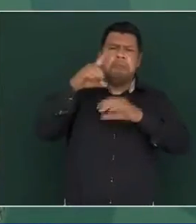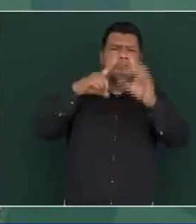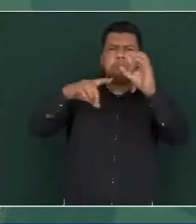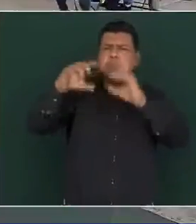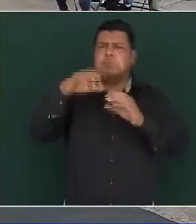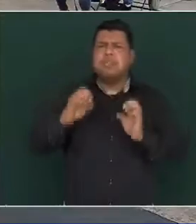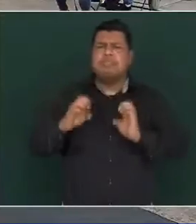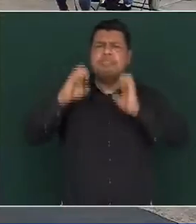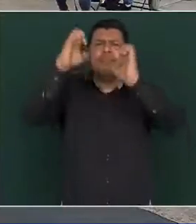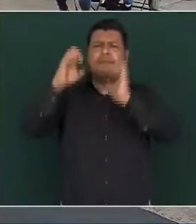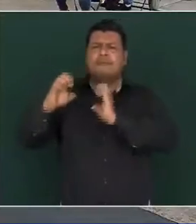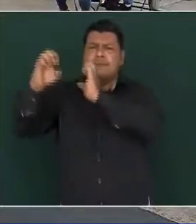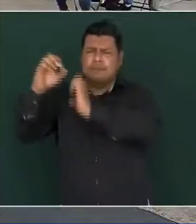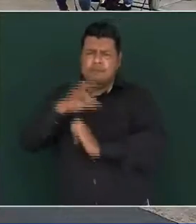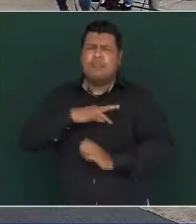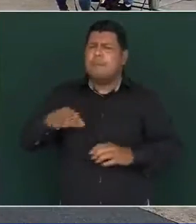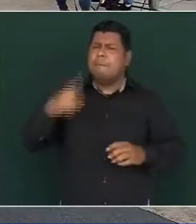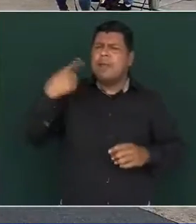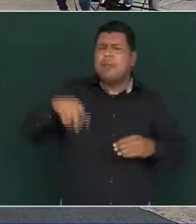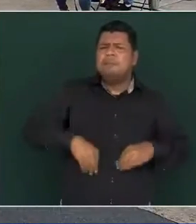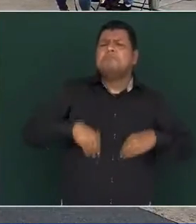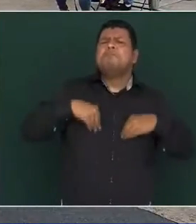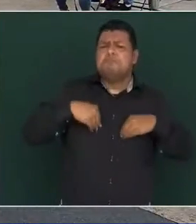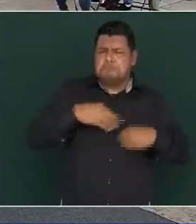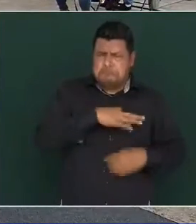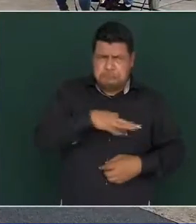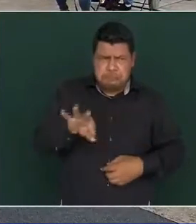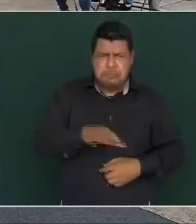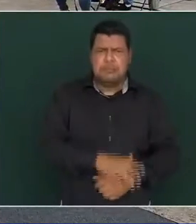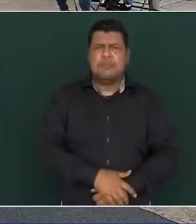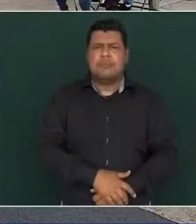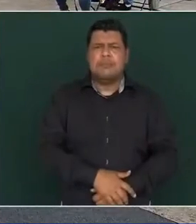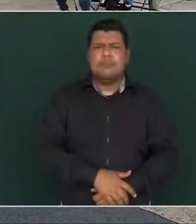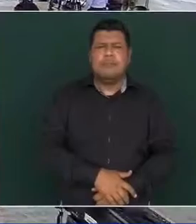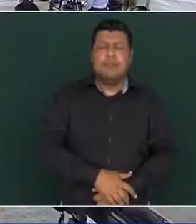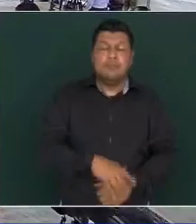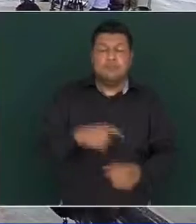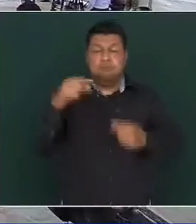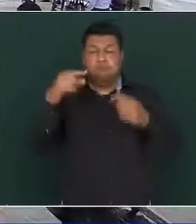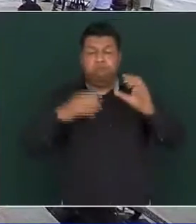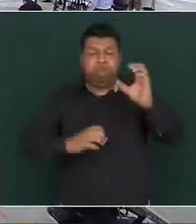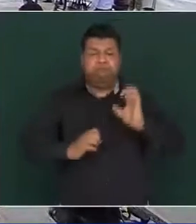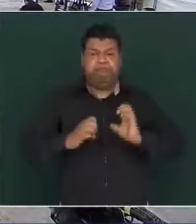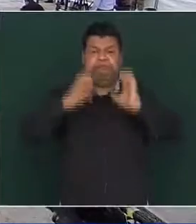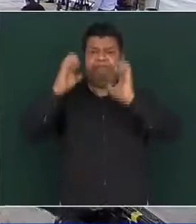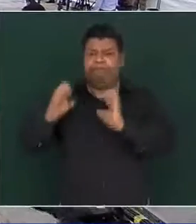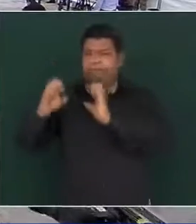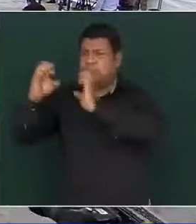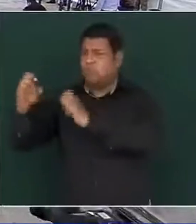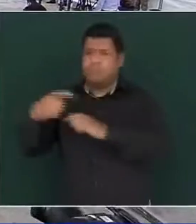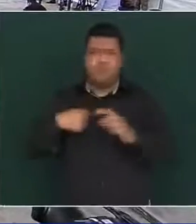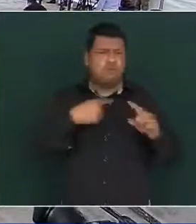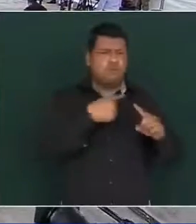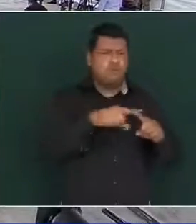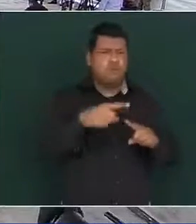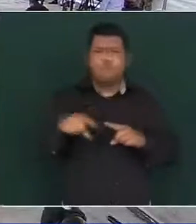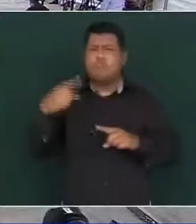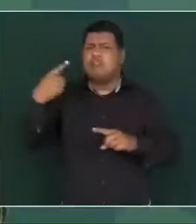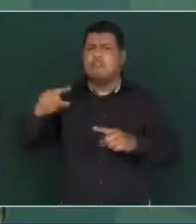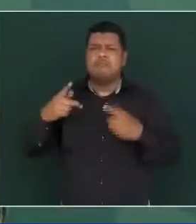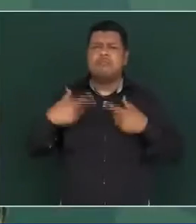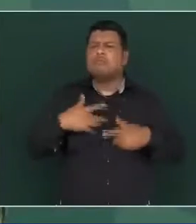Son una cantidad importante de departamentos que nos van a permitir que la gente tenga